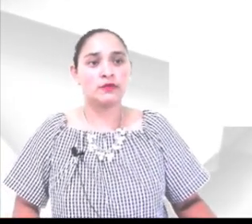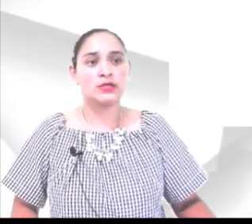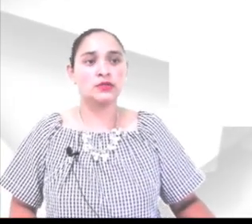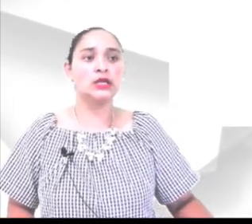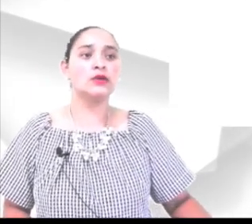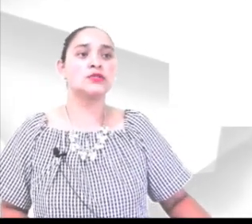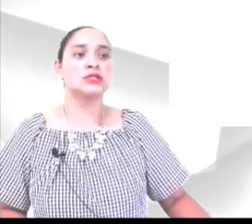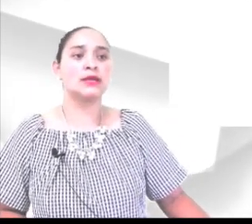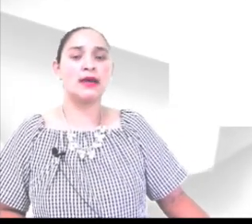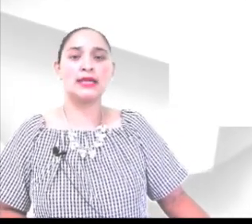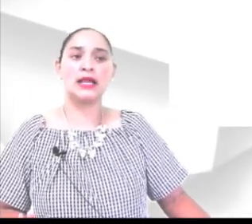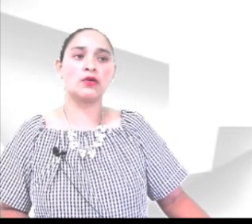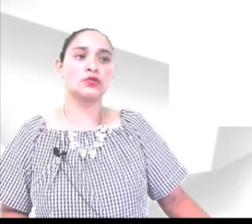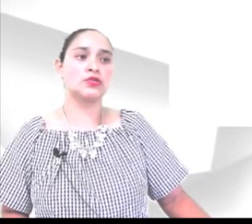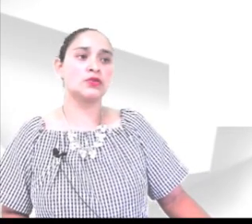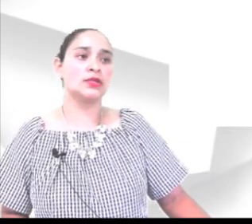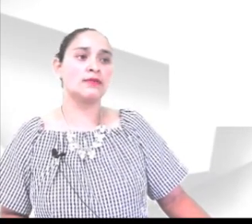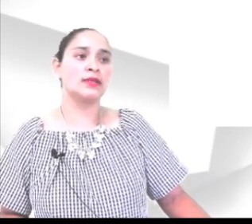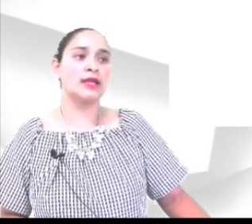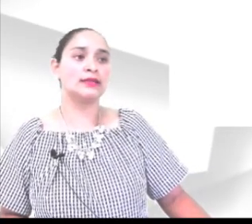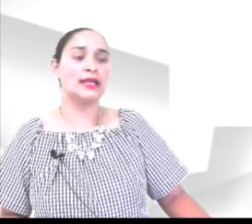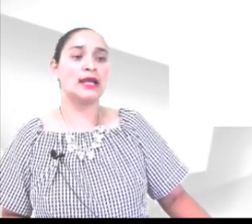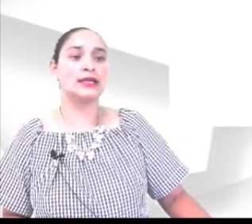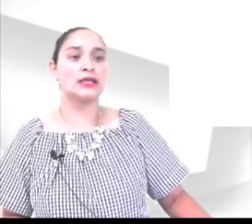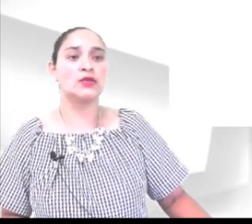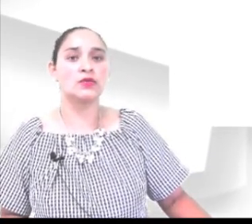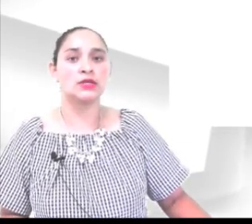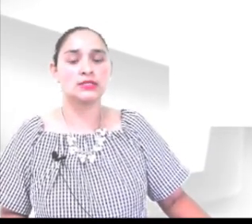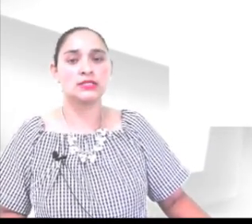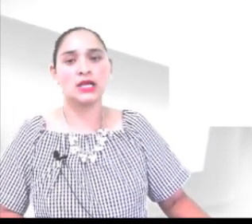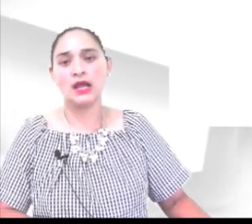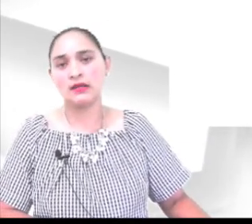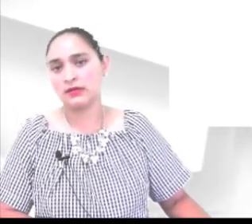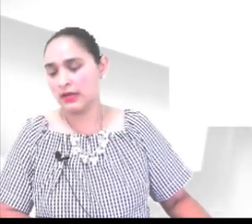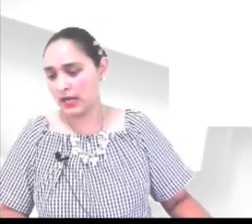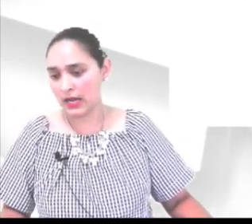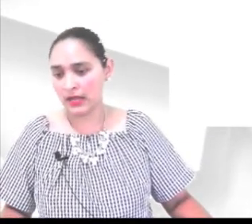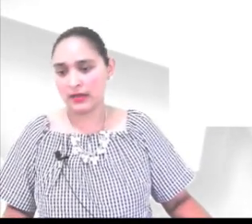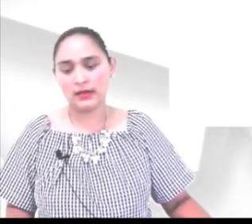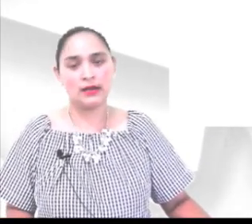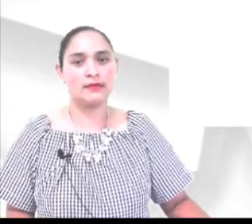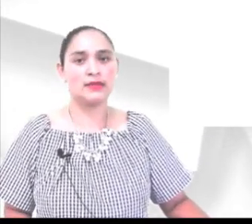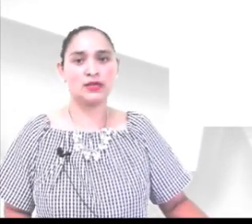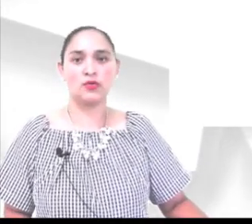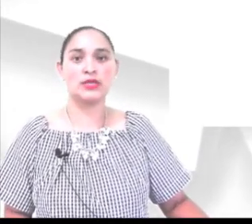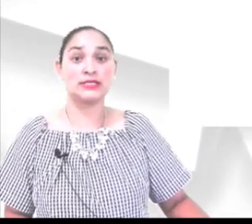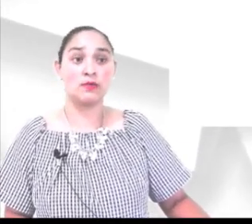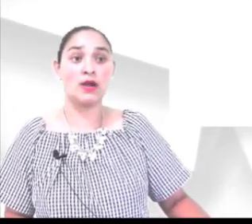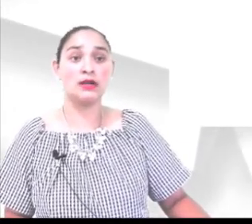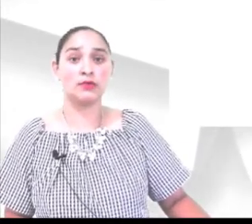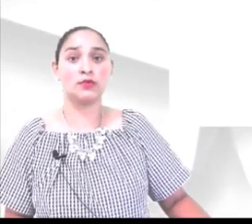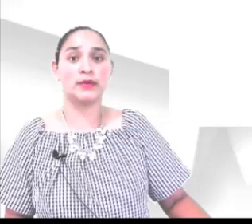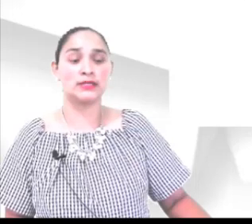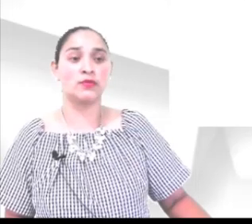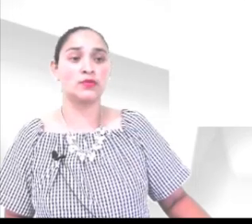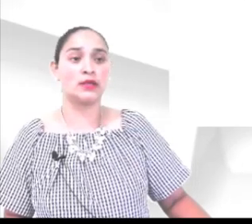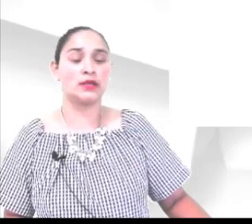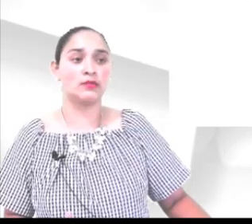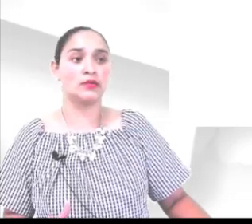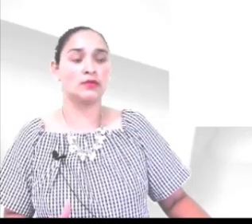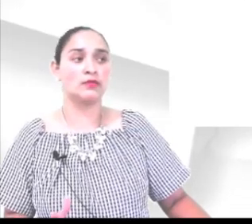La transformación del ecosistema y las condiciones de vida de las regiones. Ya la vida no es igual cuando